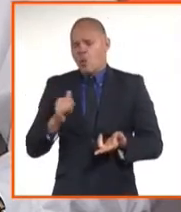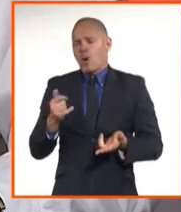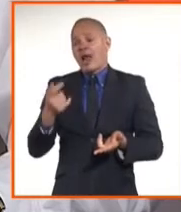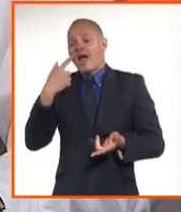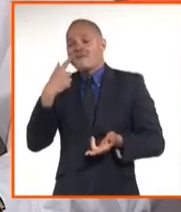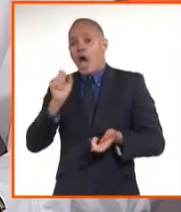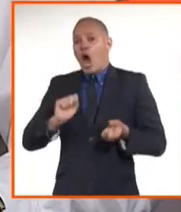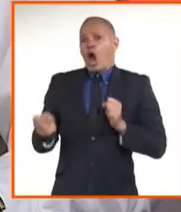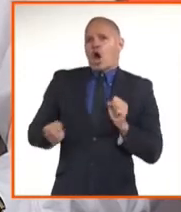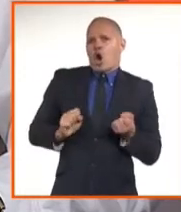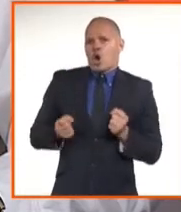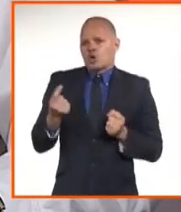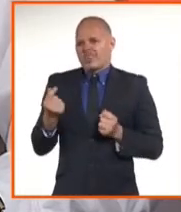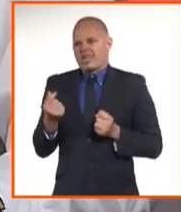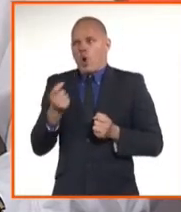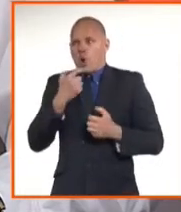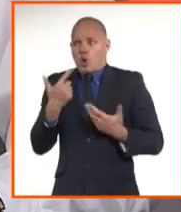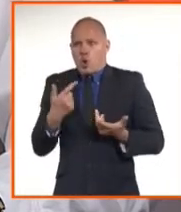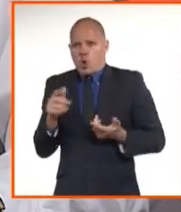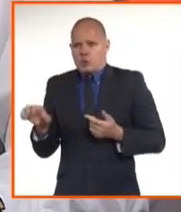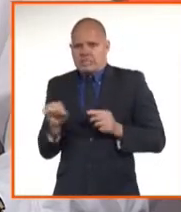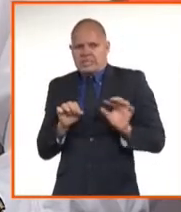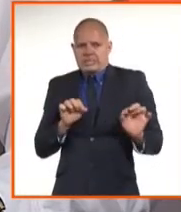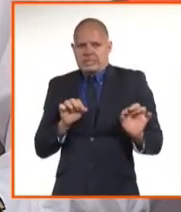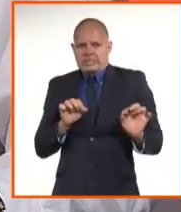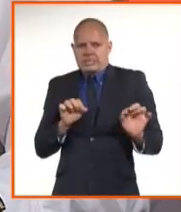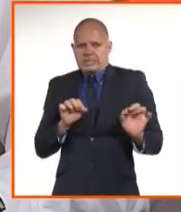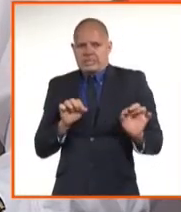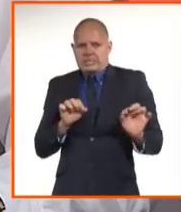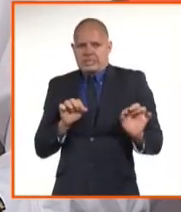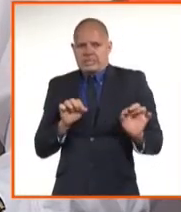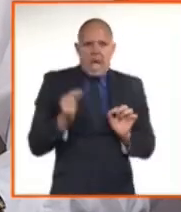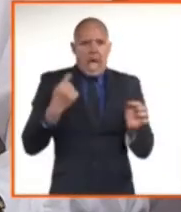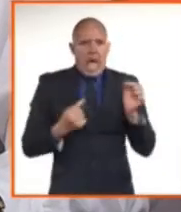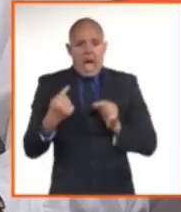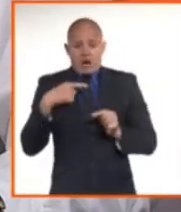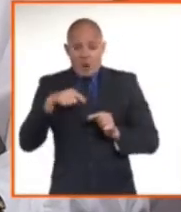estos recursos no han sido lo suficiente para poder ejecutar todas las acciones